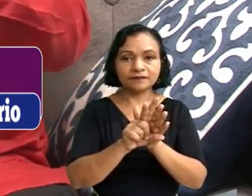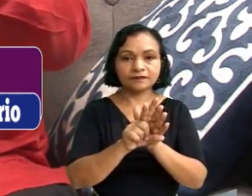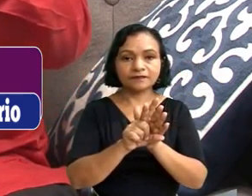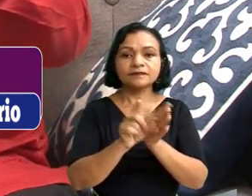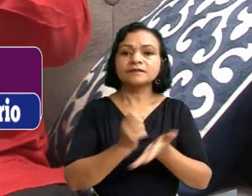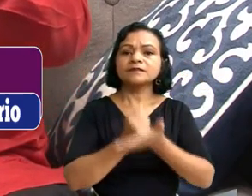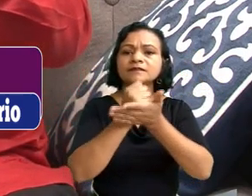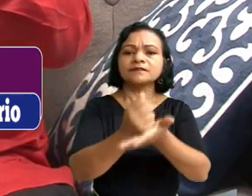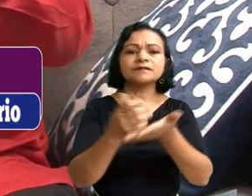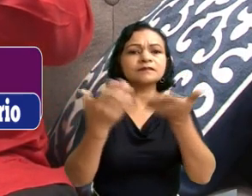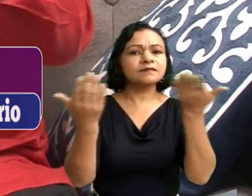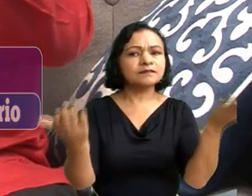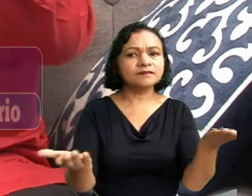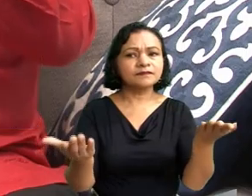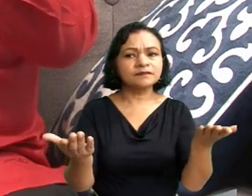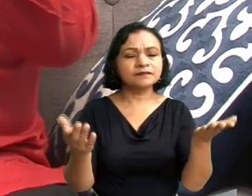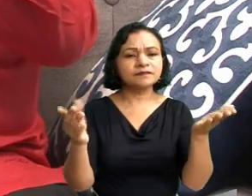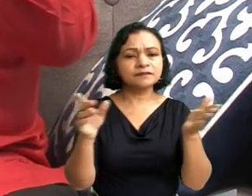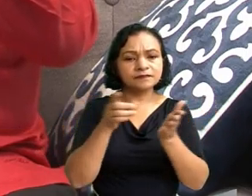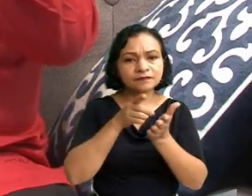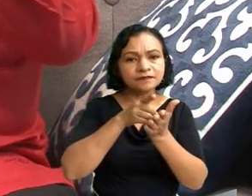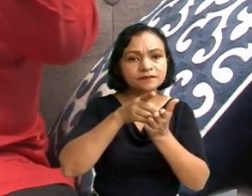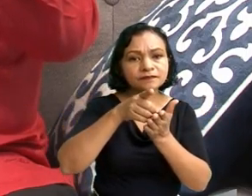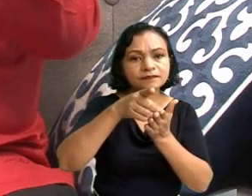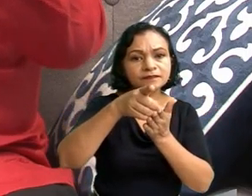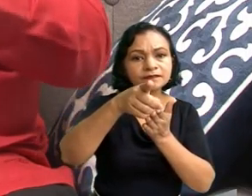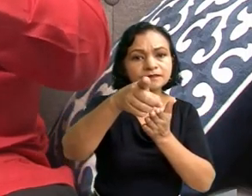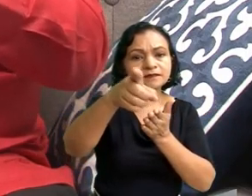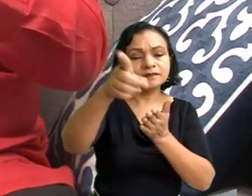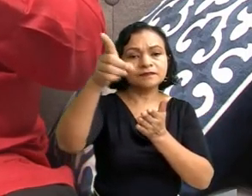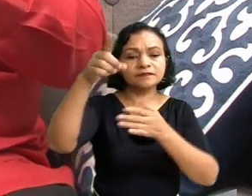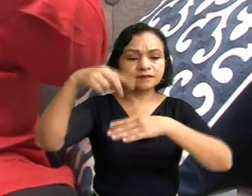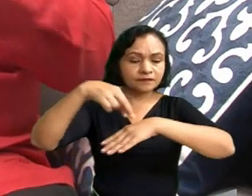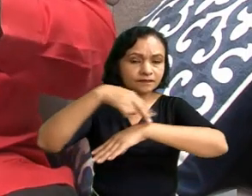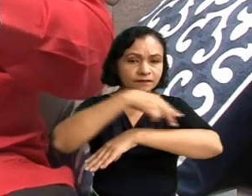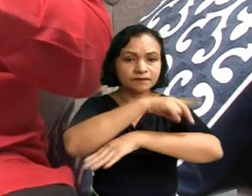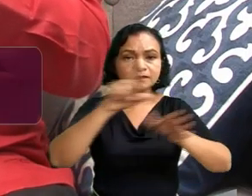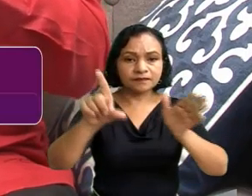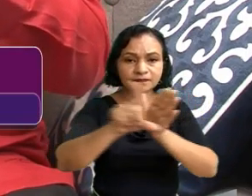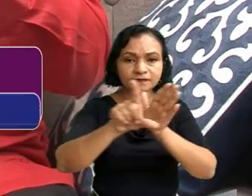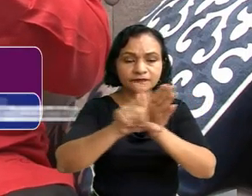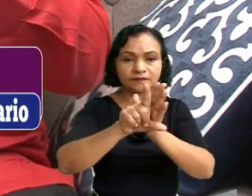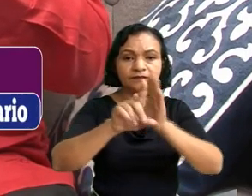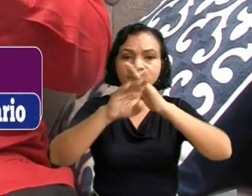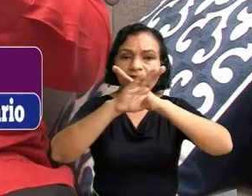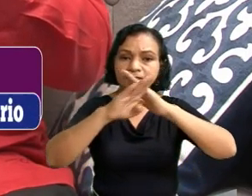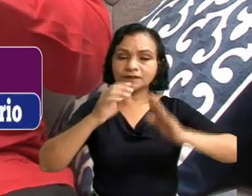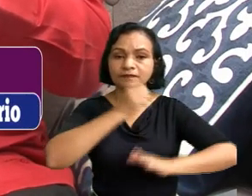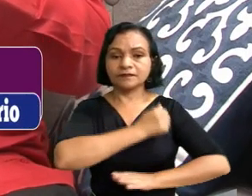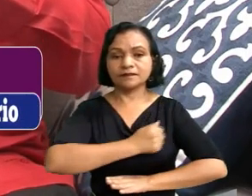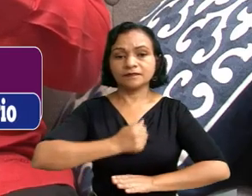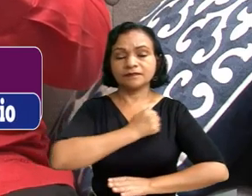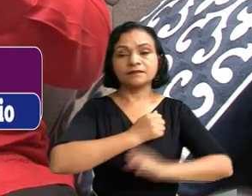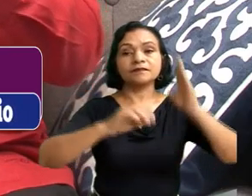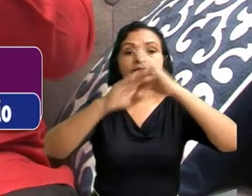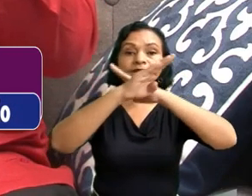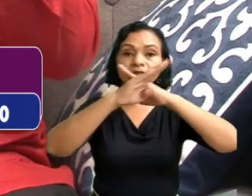eso en la ruta en el camino de la reconciliación de la paz